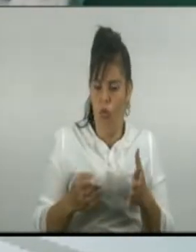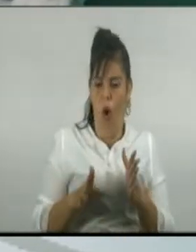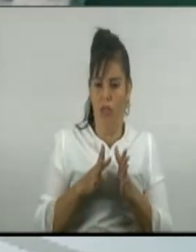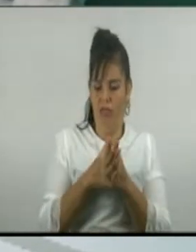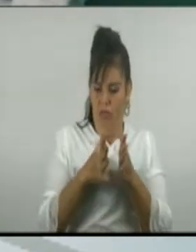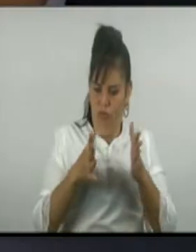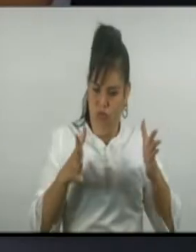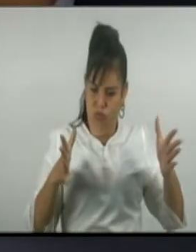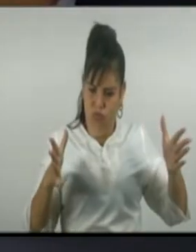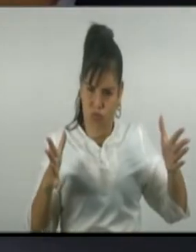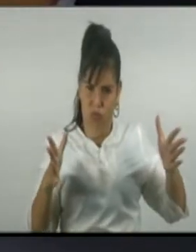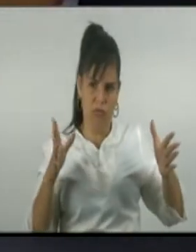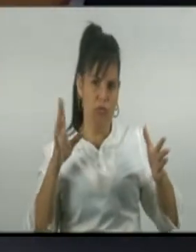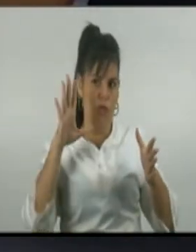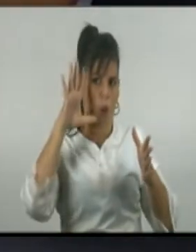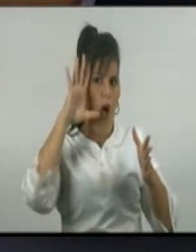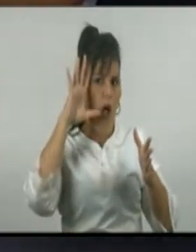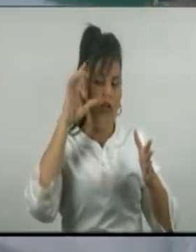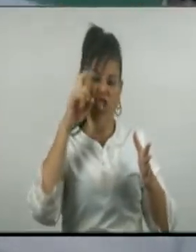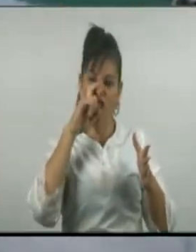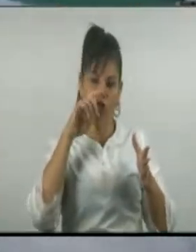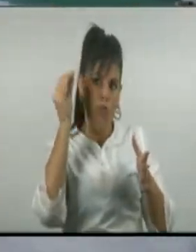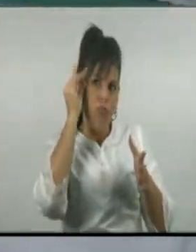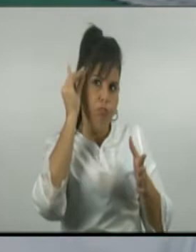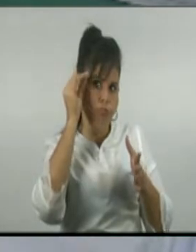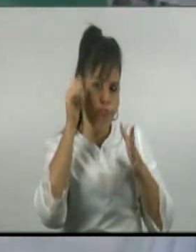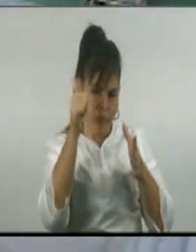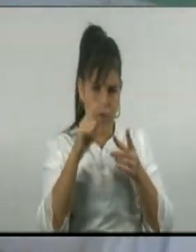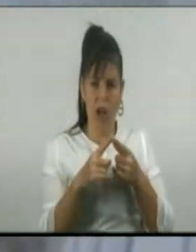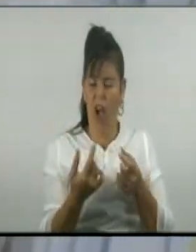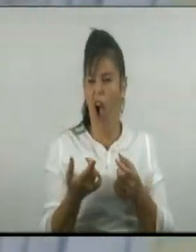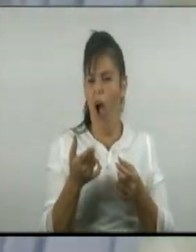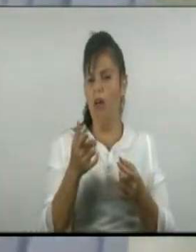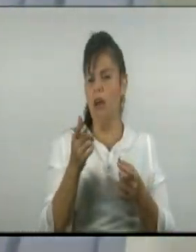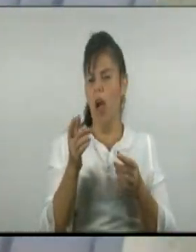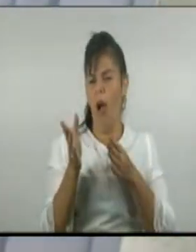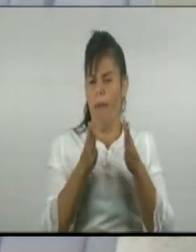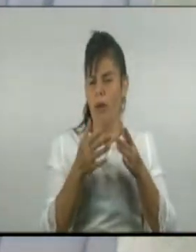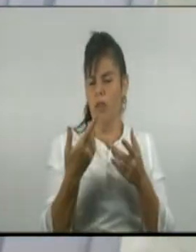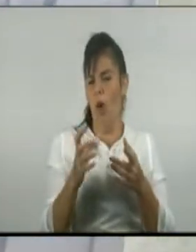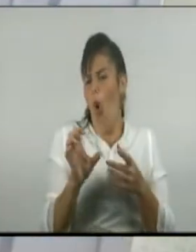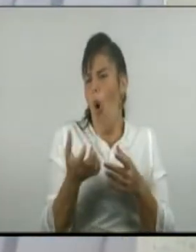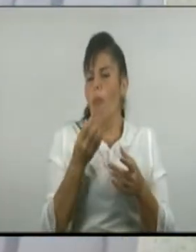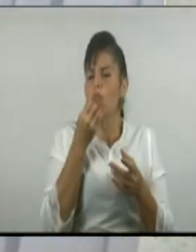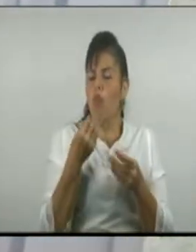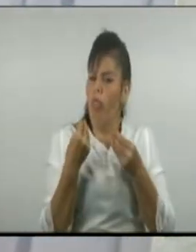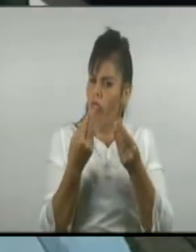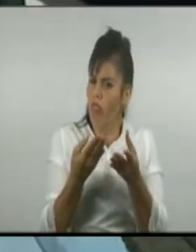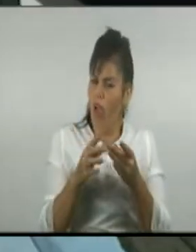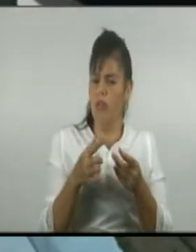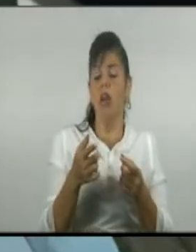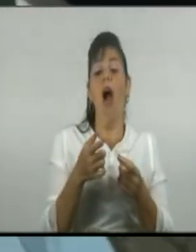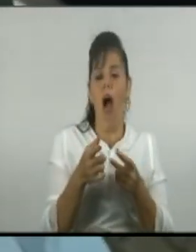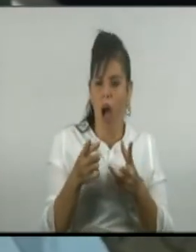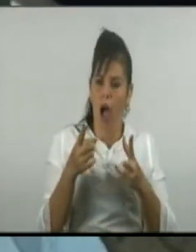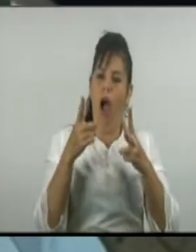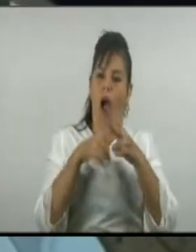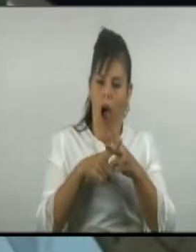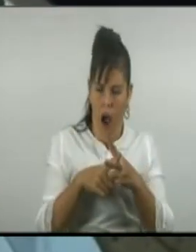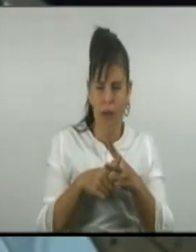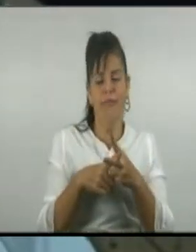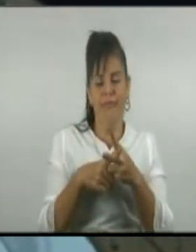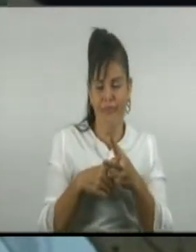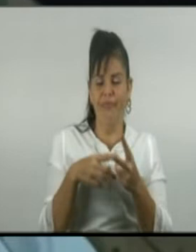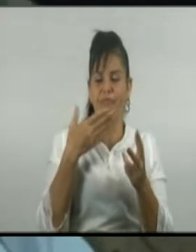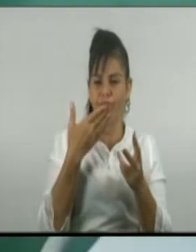sensorial cognitivo y emocional sin embargo como suministrársela por fortuna existen unidades que se